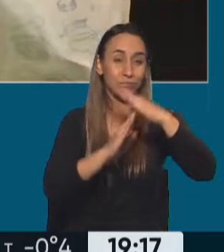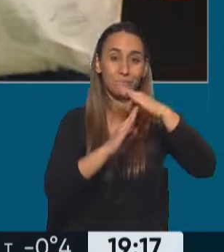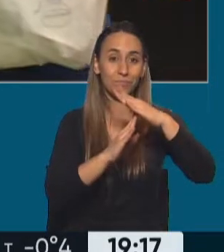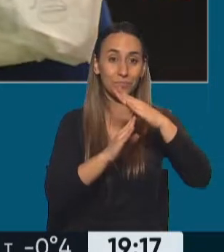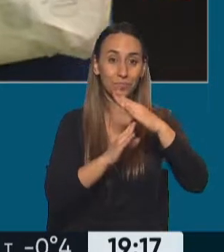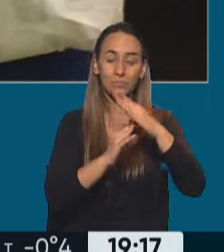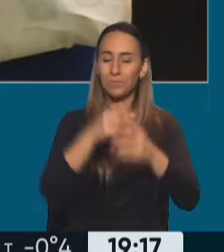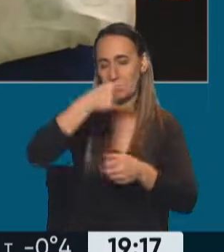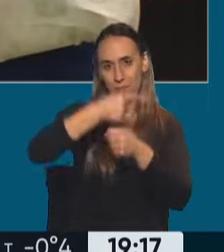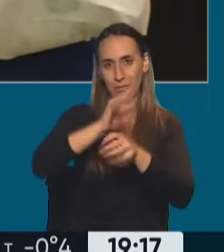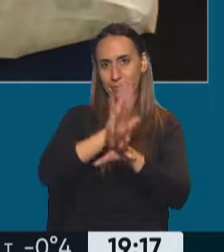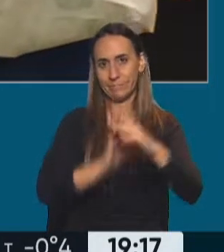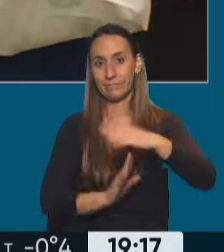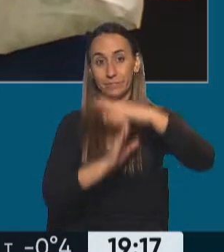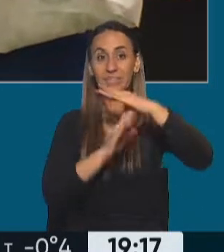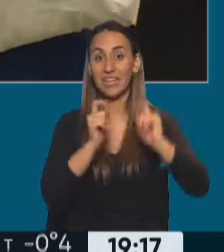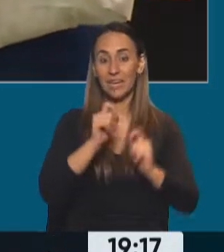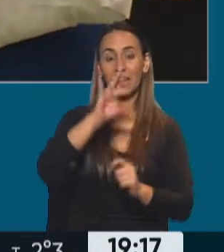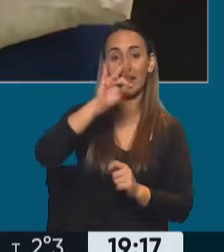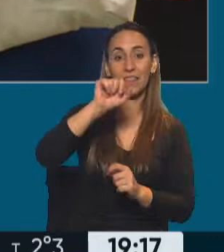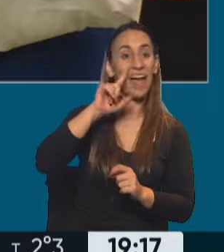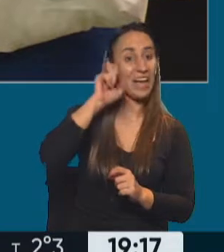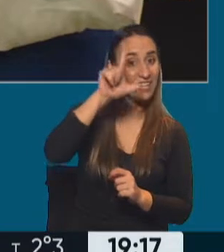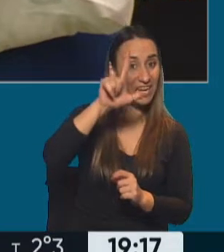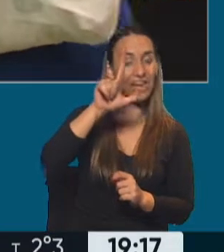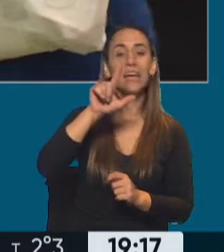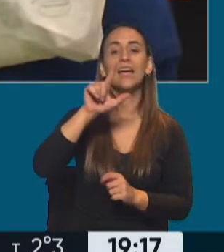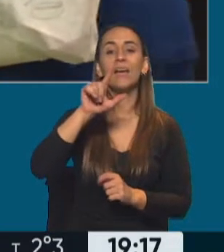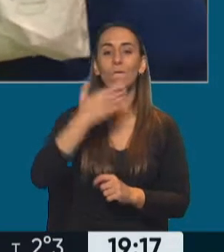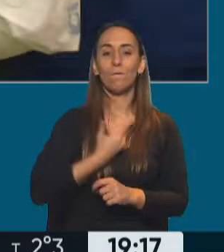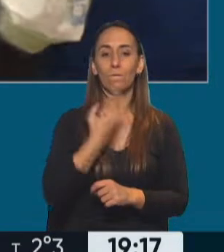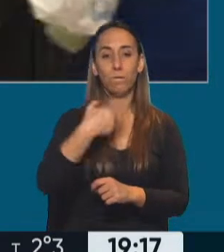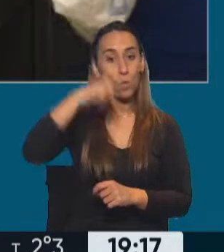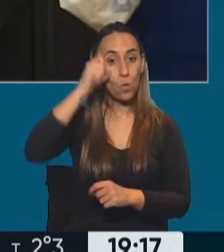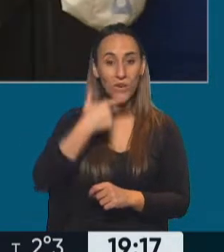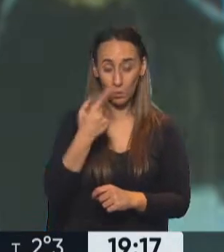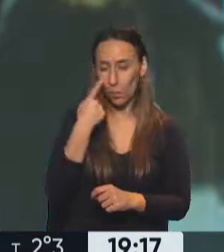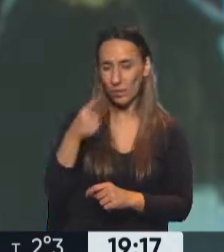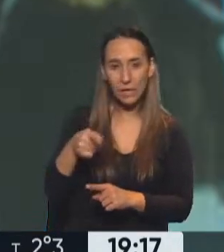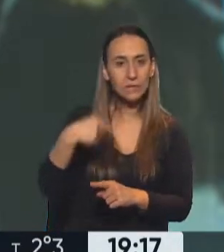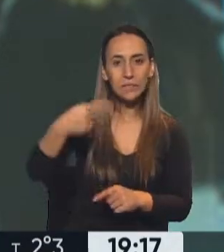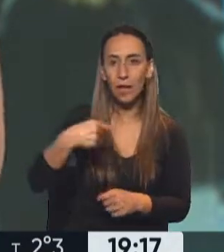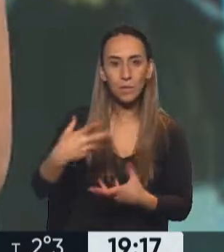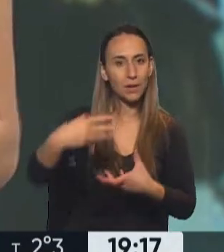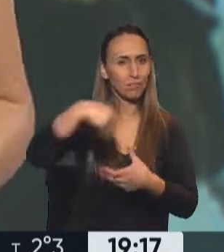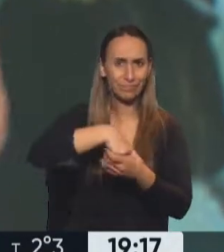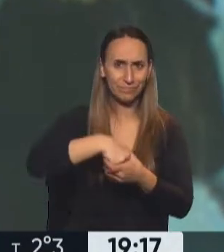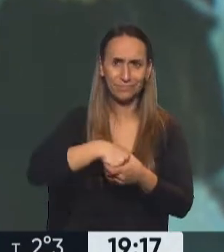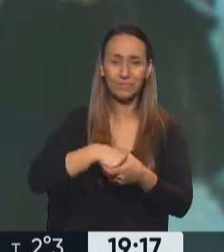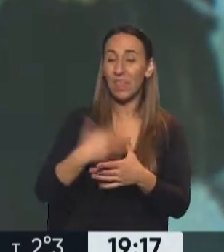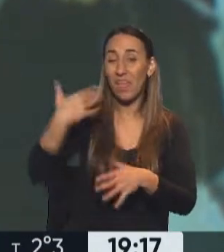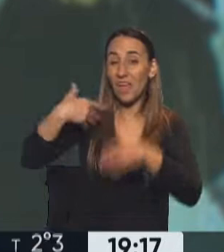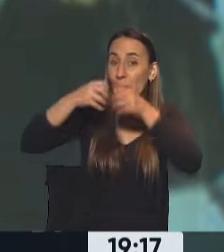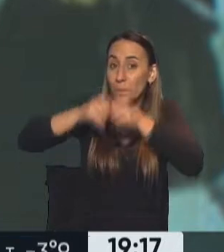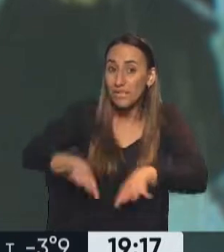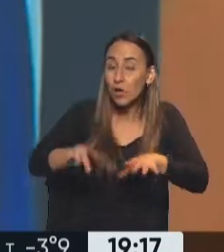Un principal actor que es Daniel Funes de Rioja. Mira, ¿sí? Vos. Que ya ha estado... Sí, que viene estando en la mesa, digamos, sí, de negociación desde el comienzo